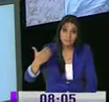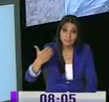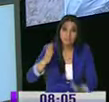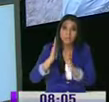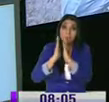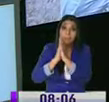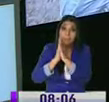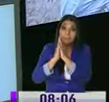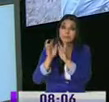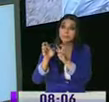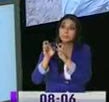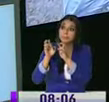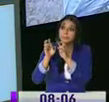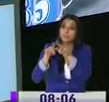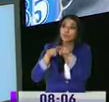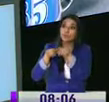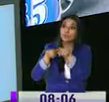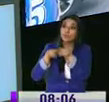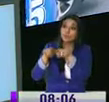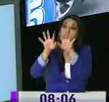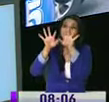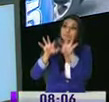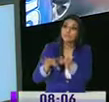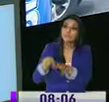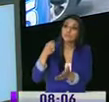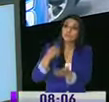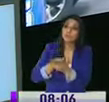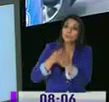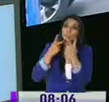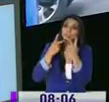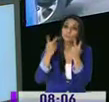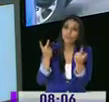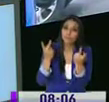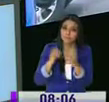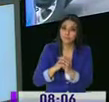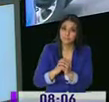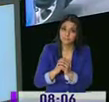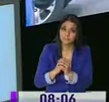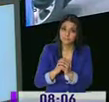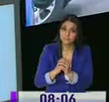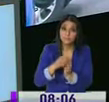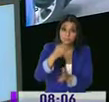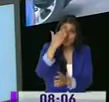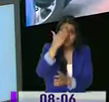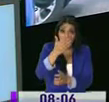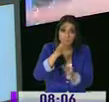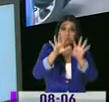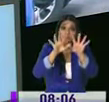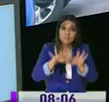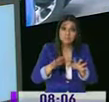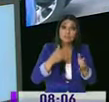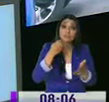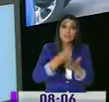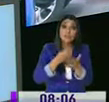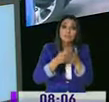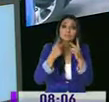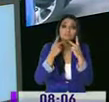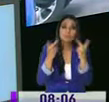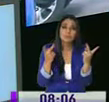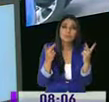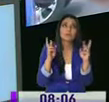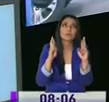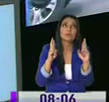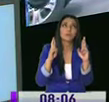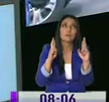disipación al cerco porque todo ahora se hace a través de compras públicas las compras públicas son una maraña que eso también tiene que algún